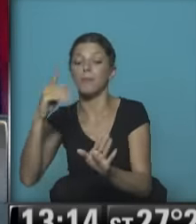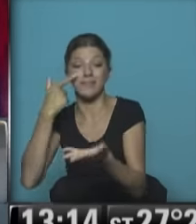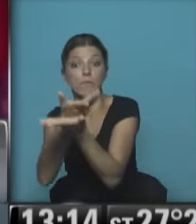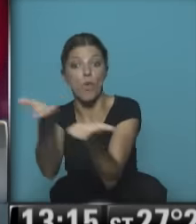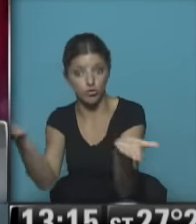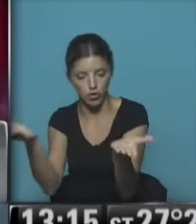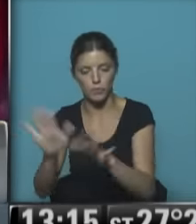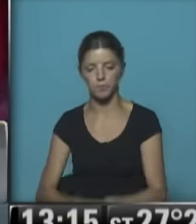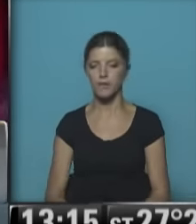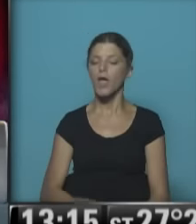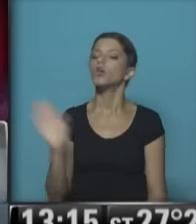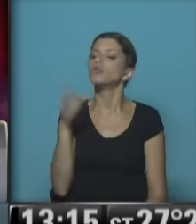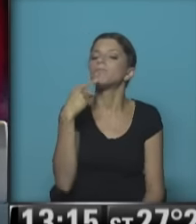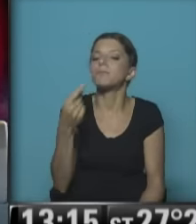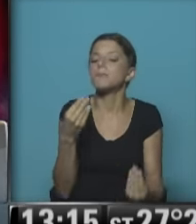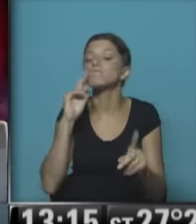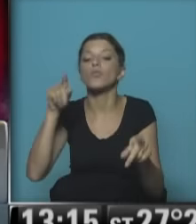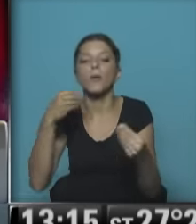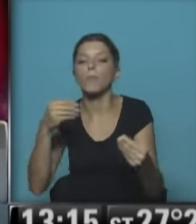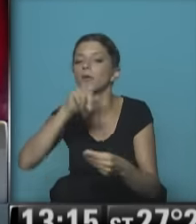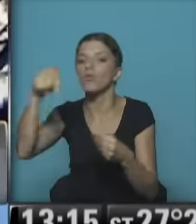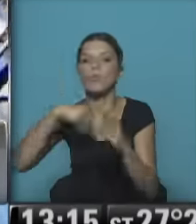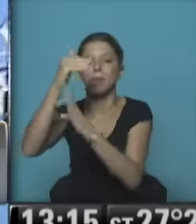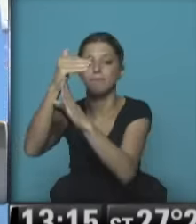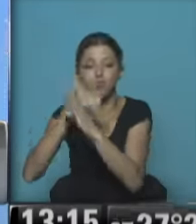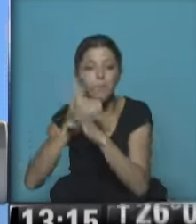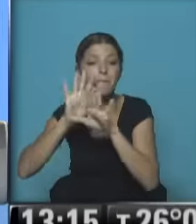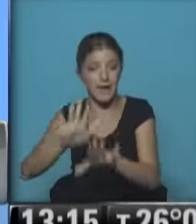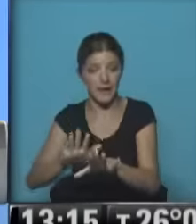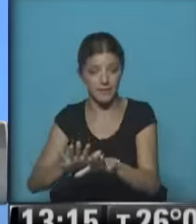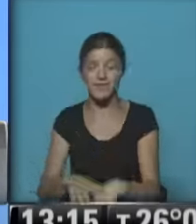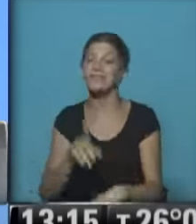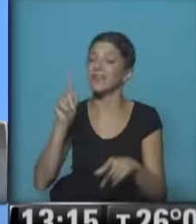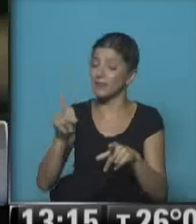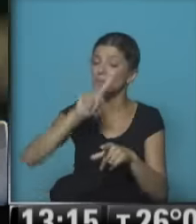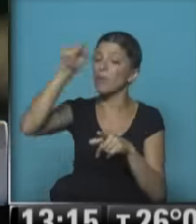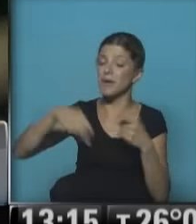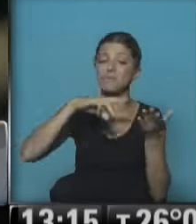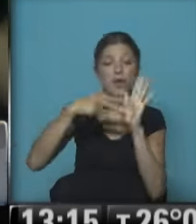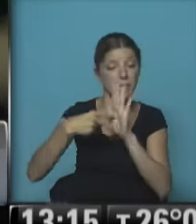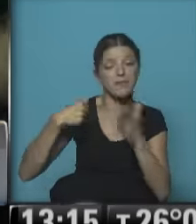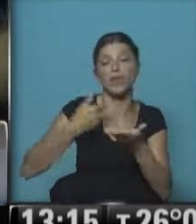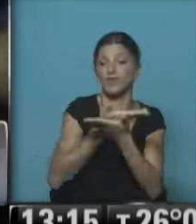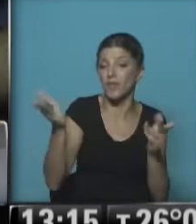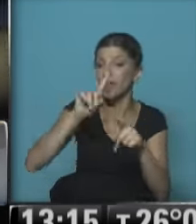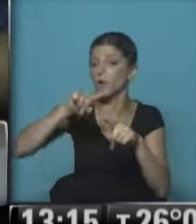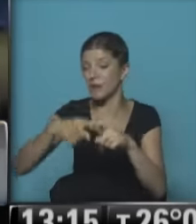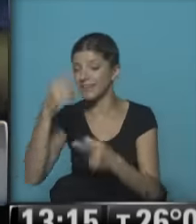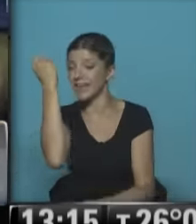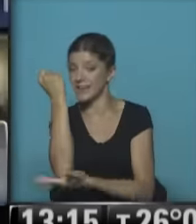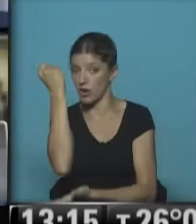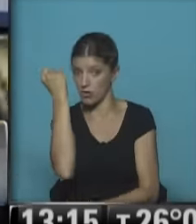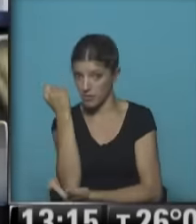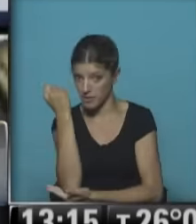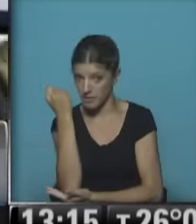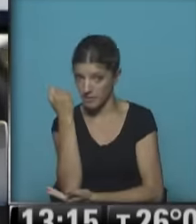cuál puede ser el factor que revierta esta caída, cuyas consecuencias sociales, económicas y políticas son diversas y con